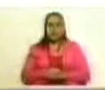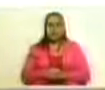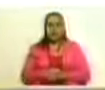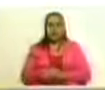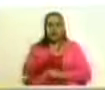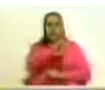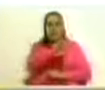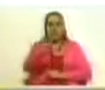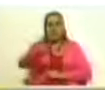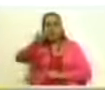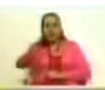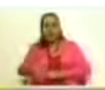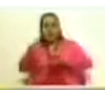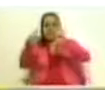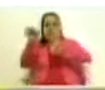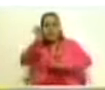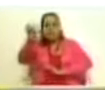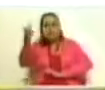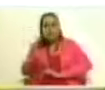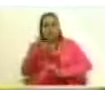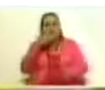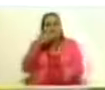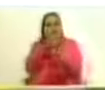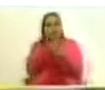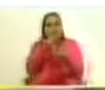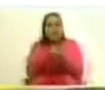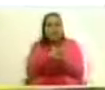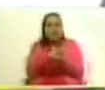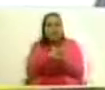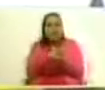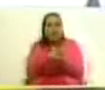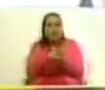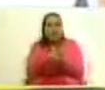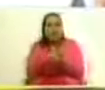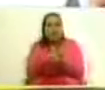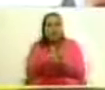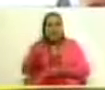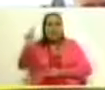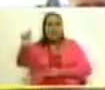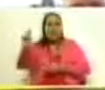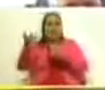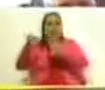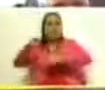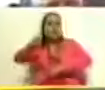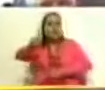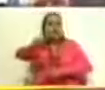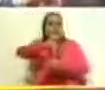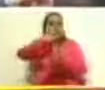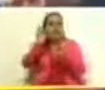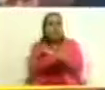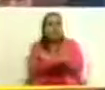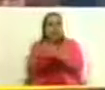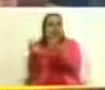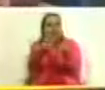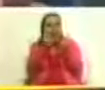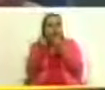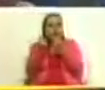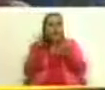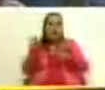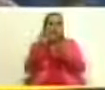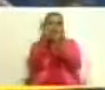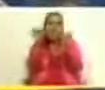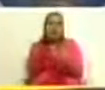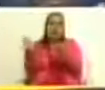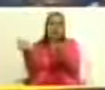24.6% de las propuestas son de la T número 1, la transformación económica, el nuevo modelo